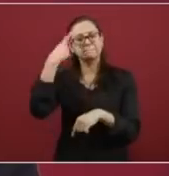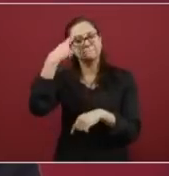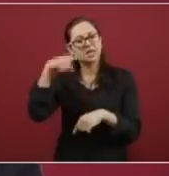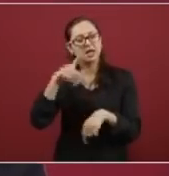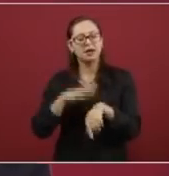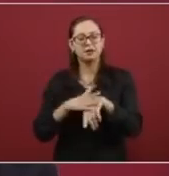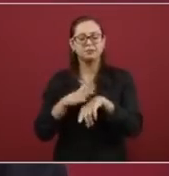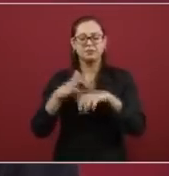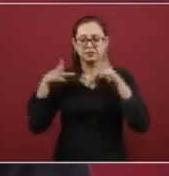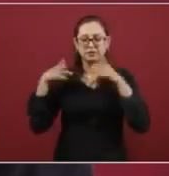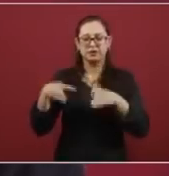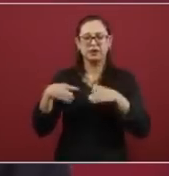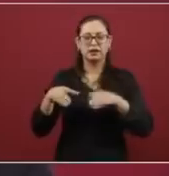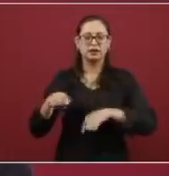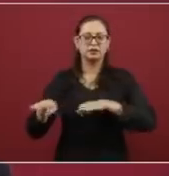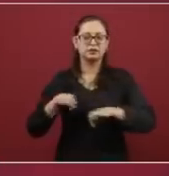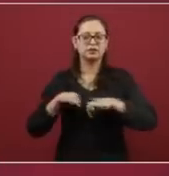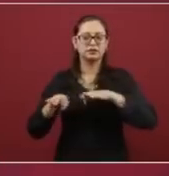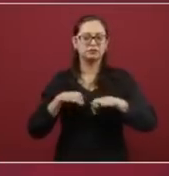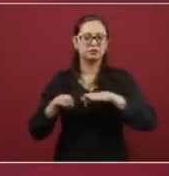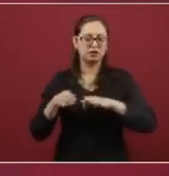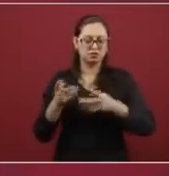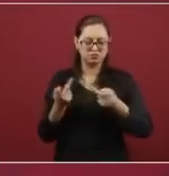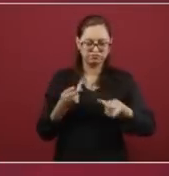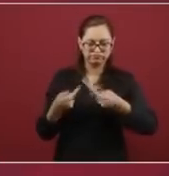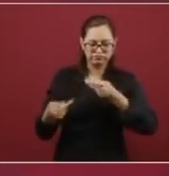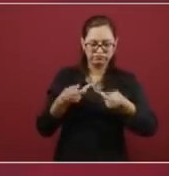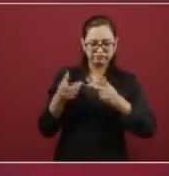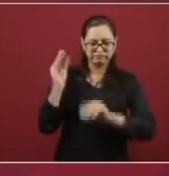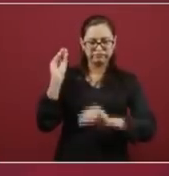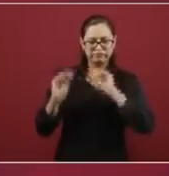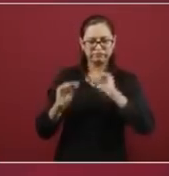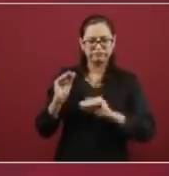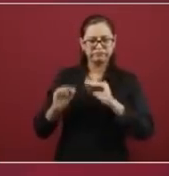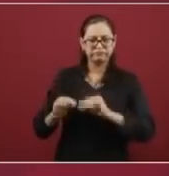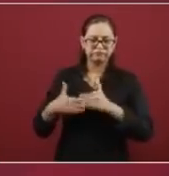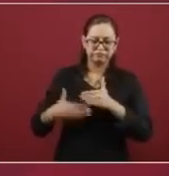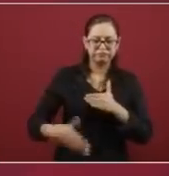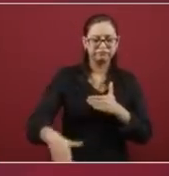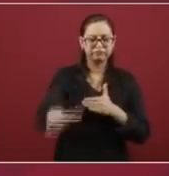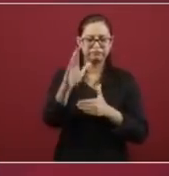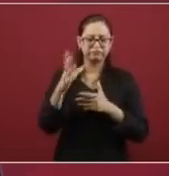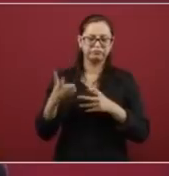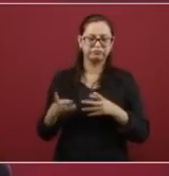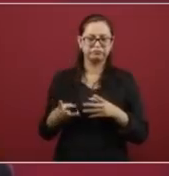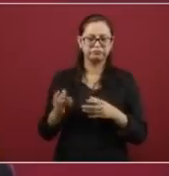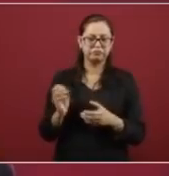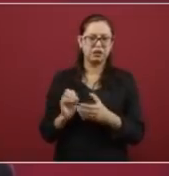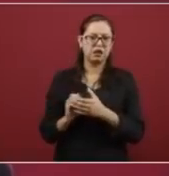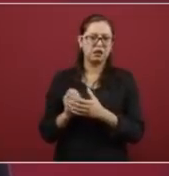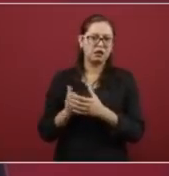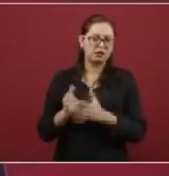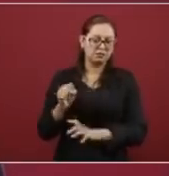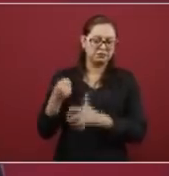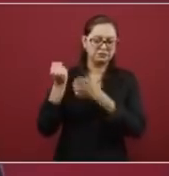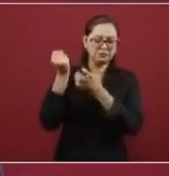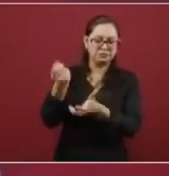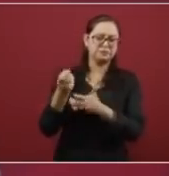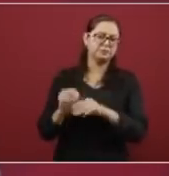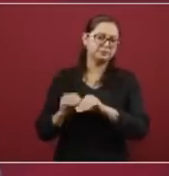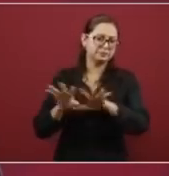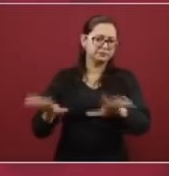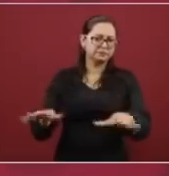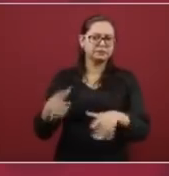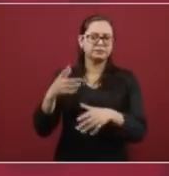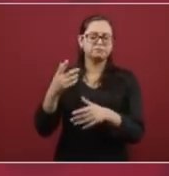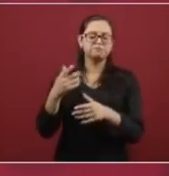trabajar sobre un plan de inversiones de su empresa y